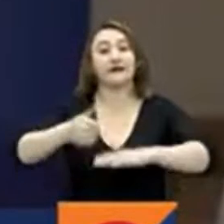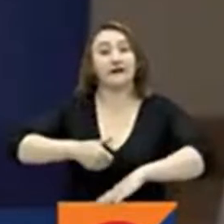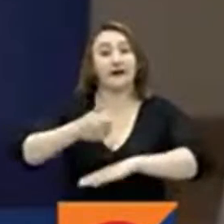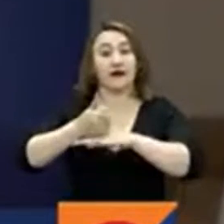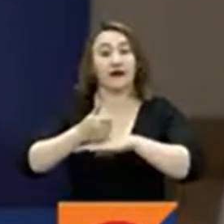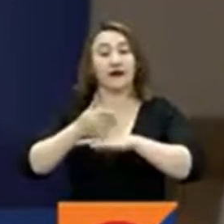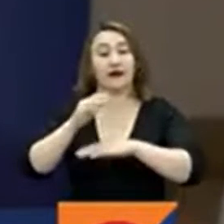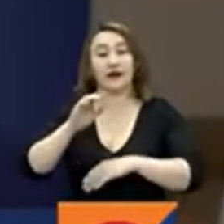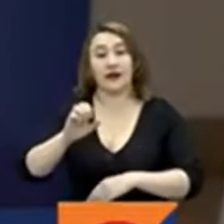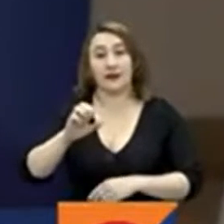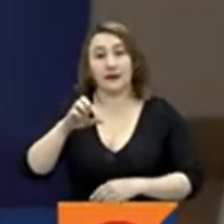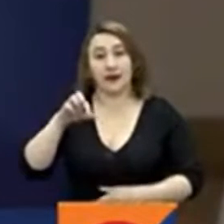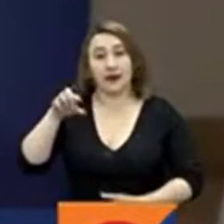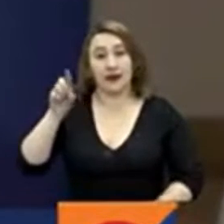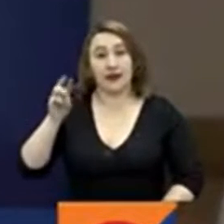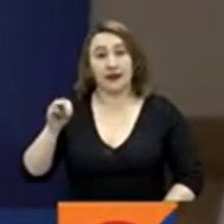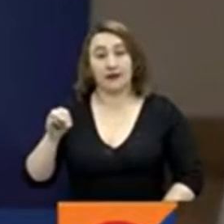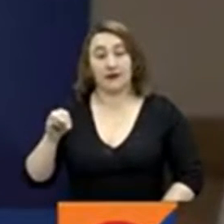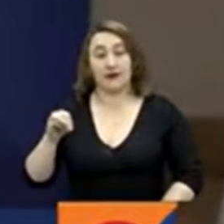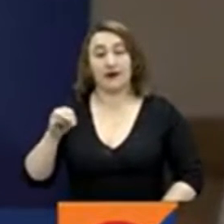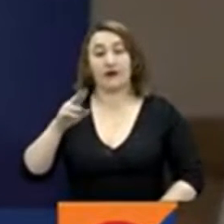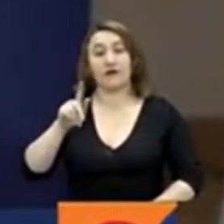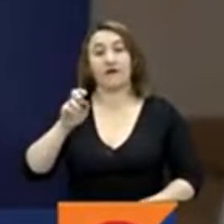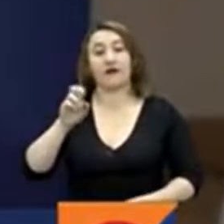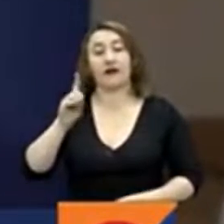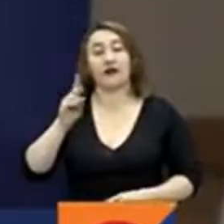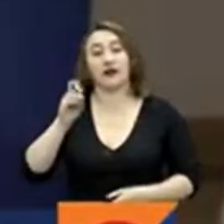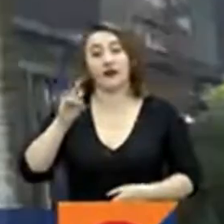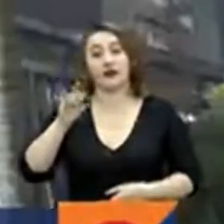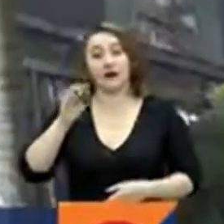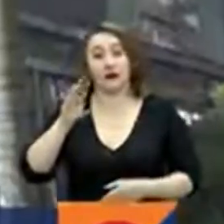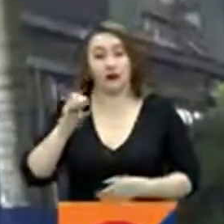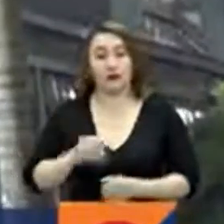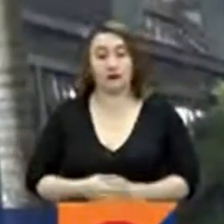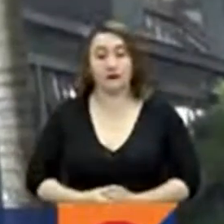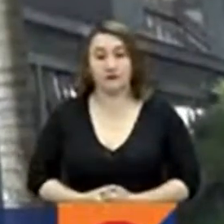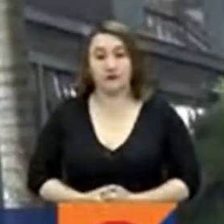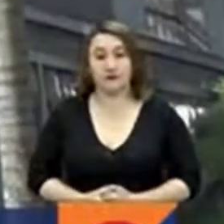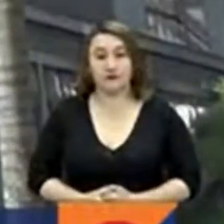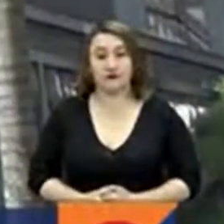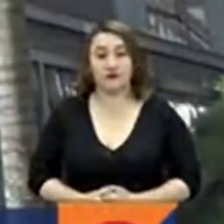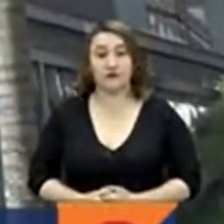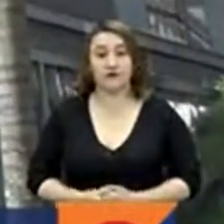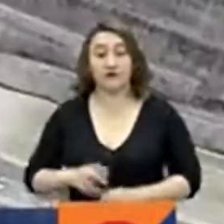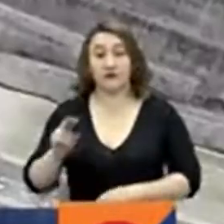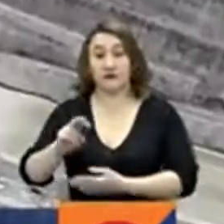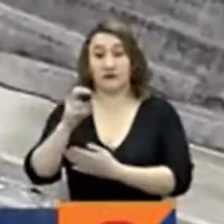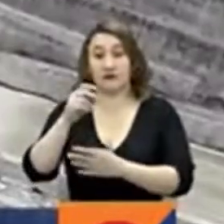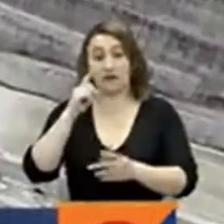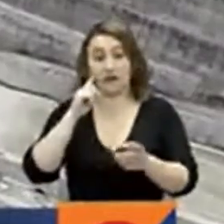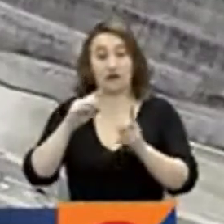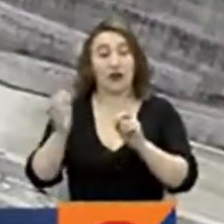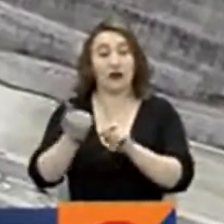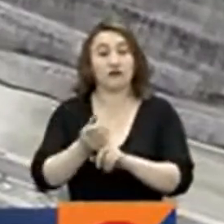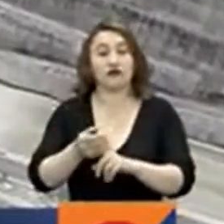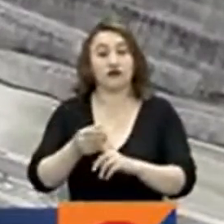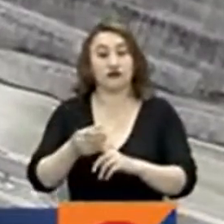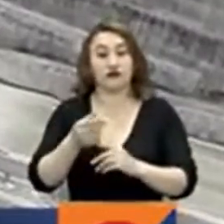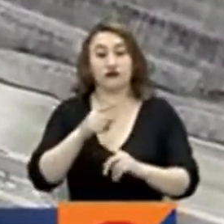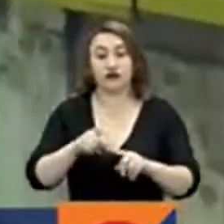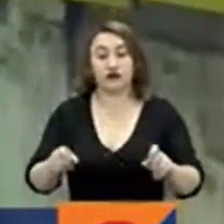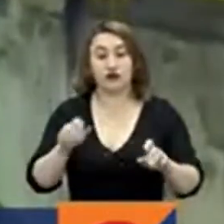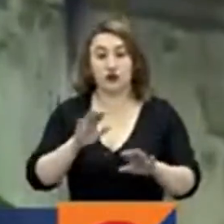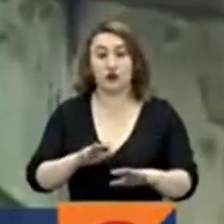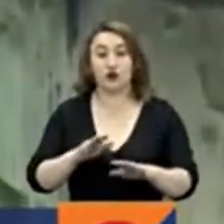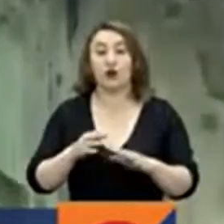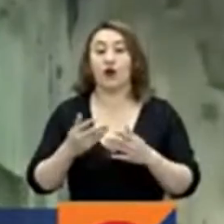de EPM, Federico José Restrepo Posada. La Fiscalía encontró elementos para solicitar audiencias de imputación tras